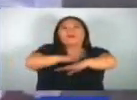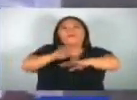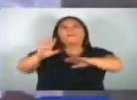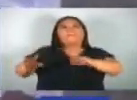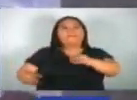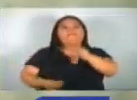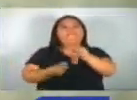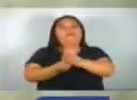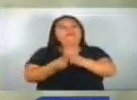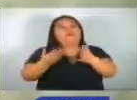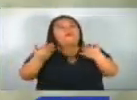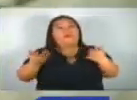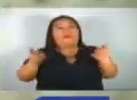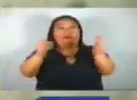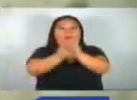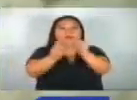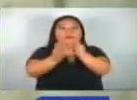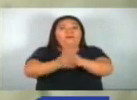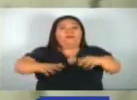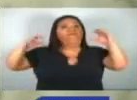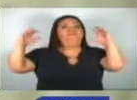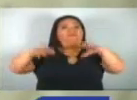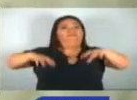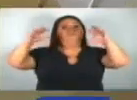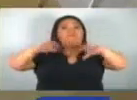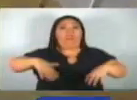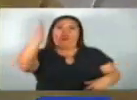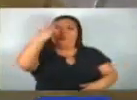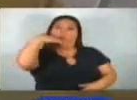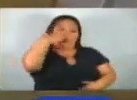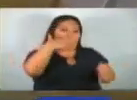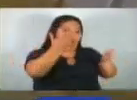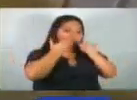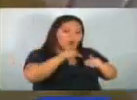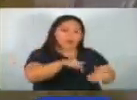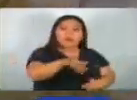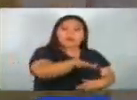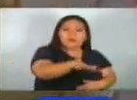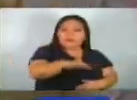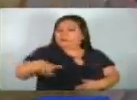que, debido a las lluvias, se registra agua estancada en varios